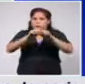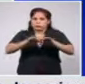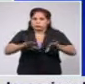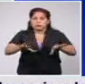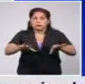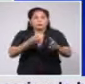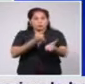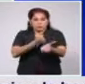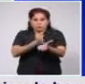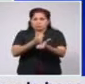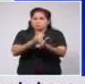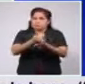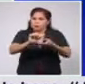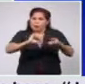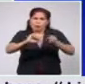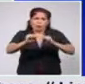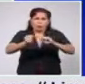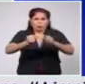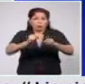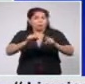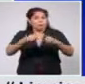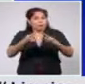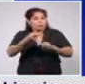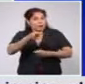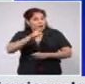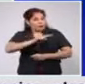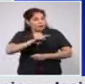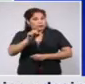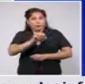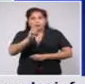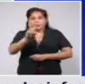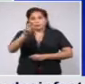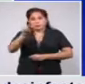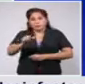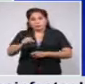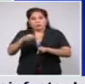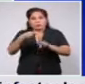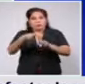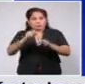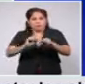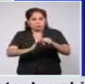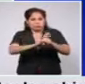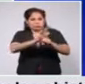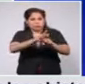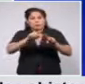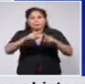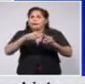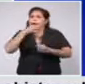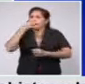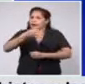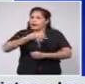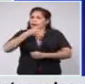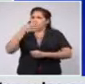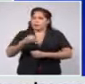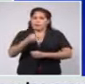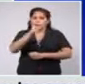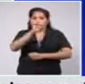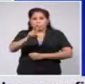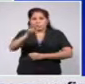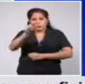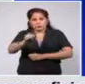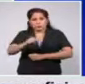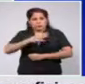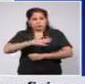mantiene, no obstante haber tenido ayer 3 casos más que el día anterior, pero estamos hablando de 12 casos